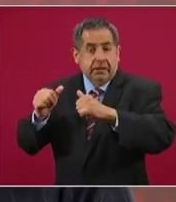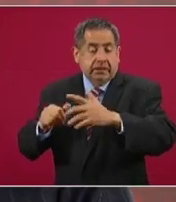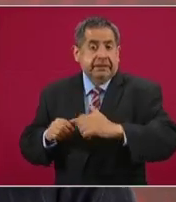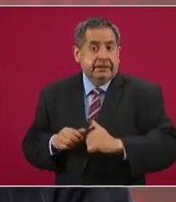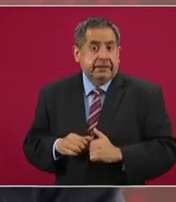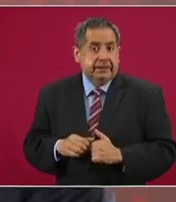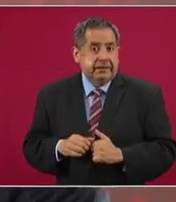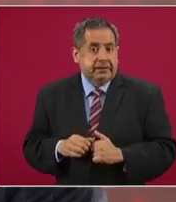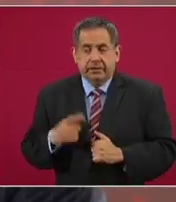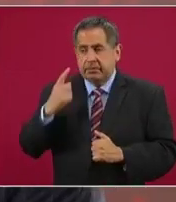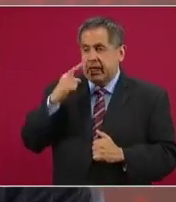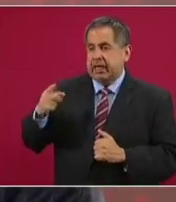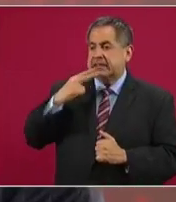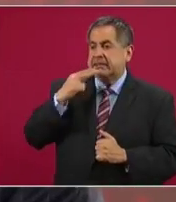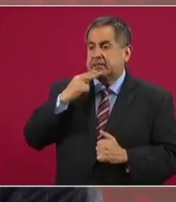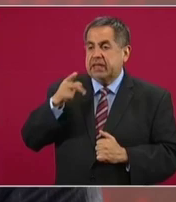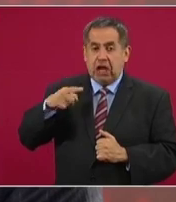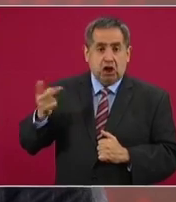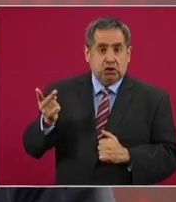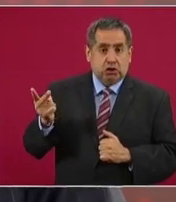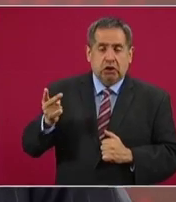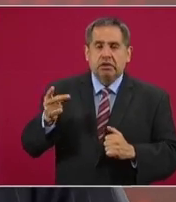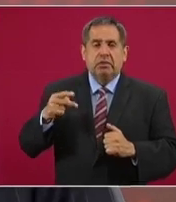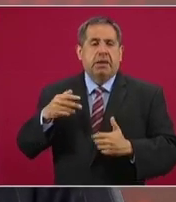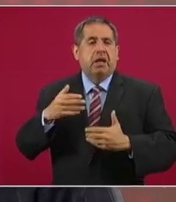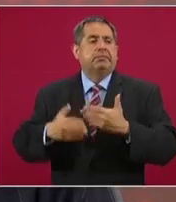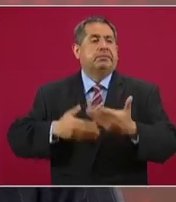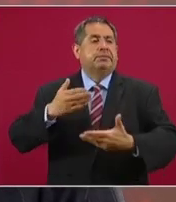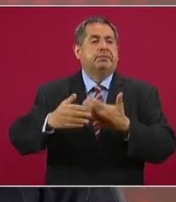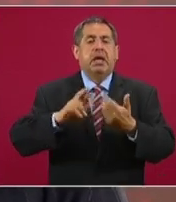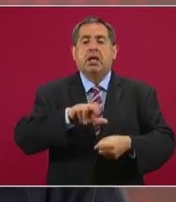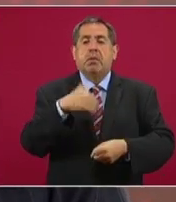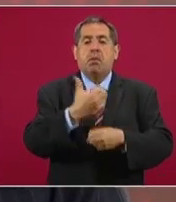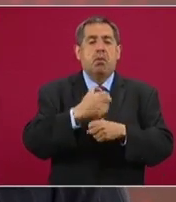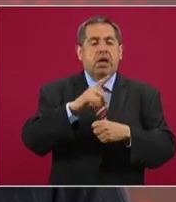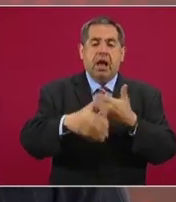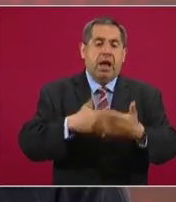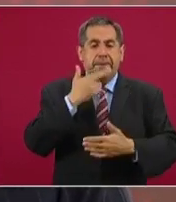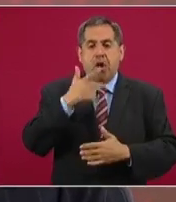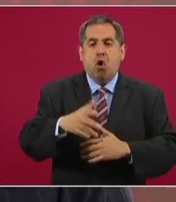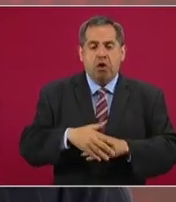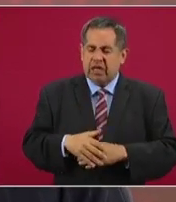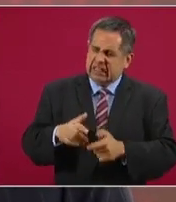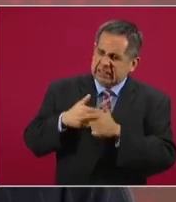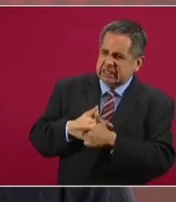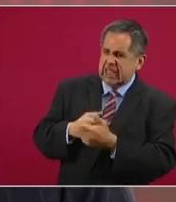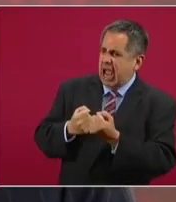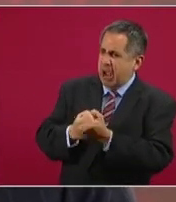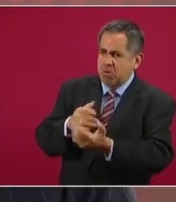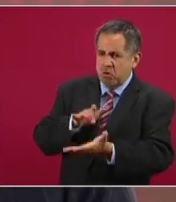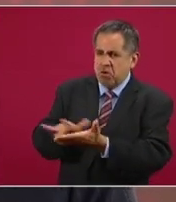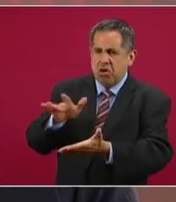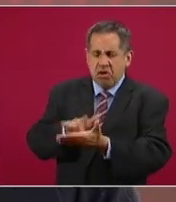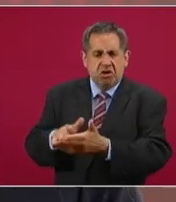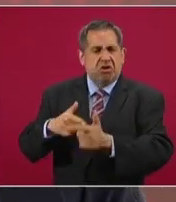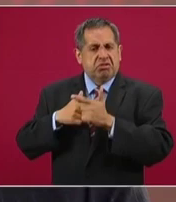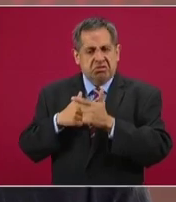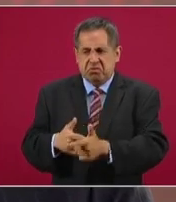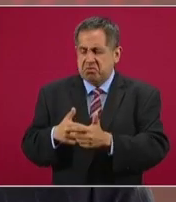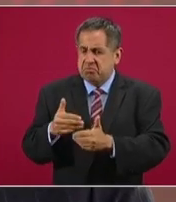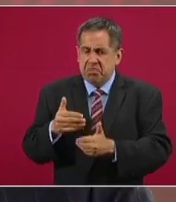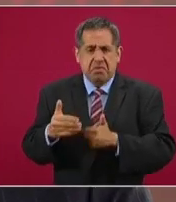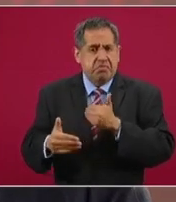para la buena marcha de la república nos vamos a seguir apoyando en